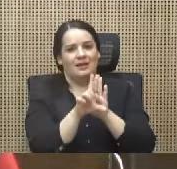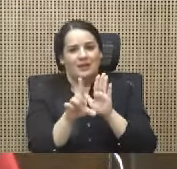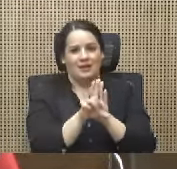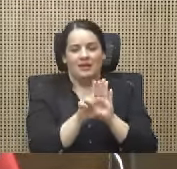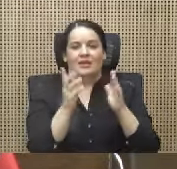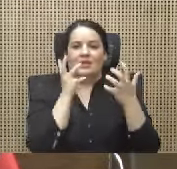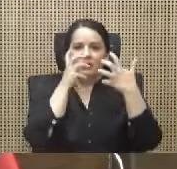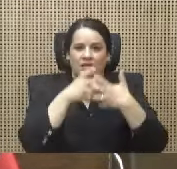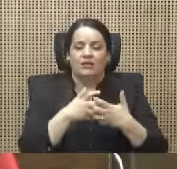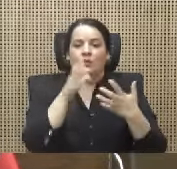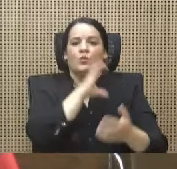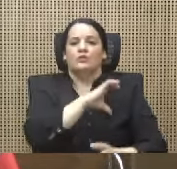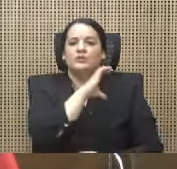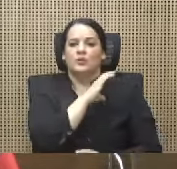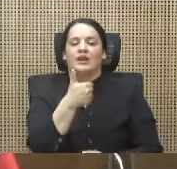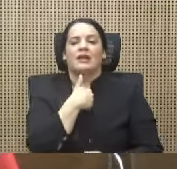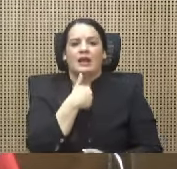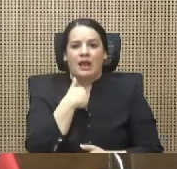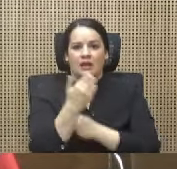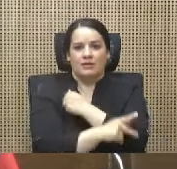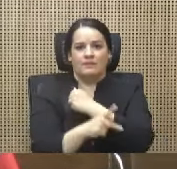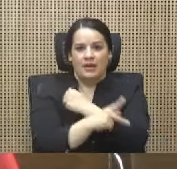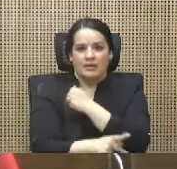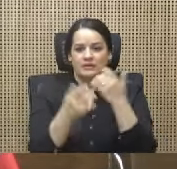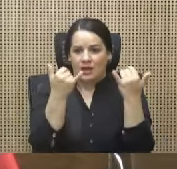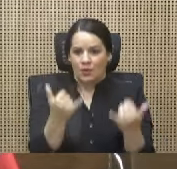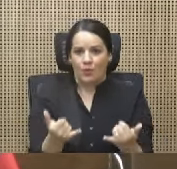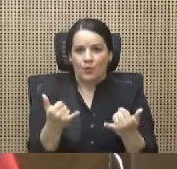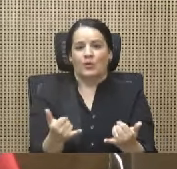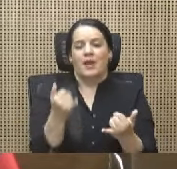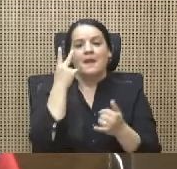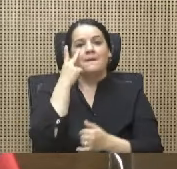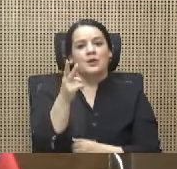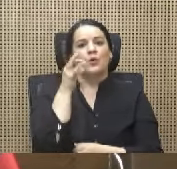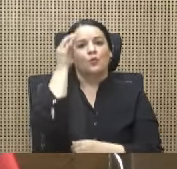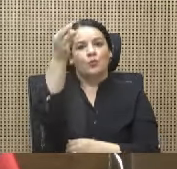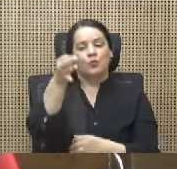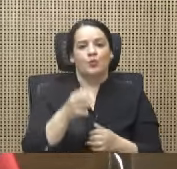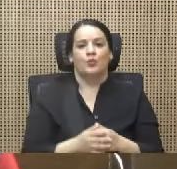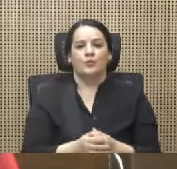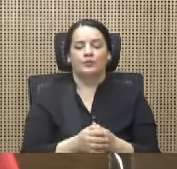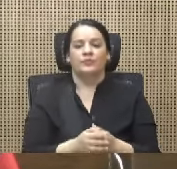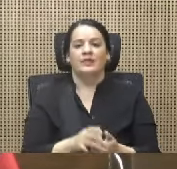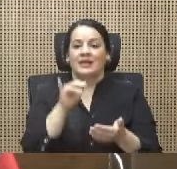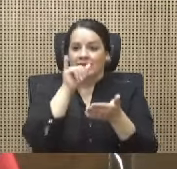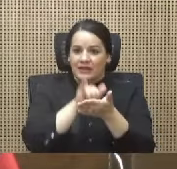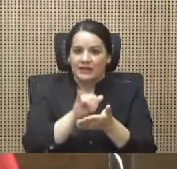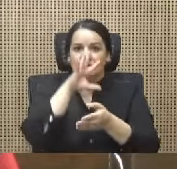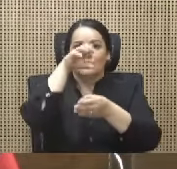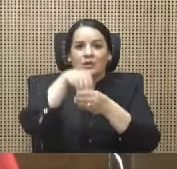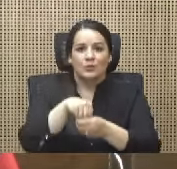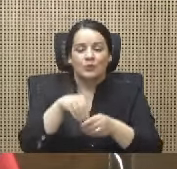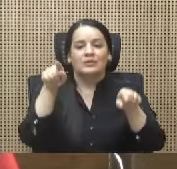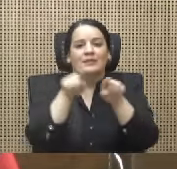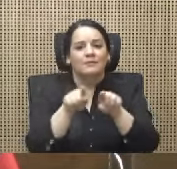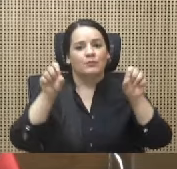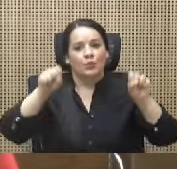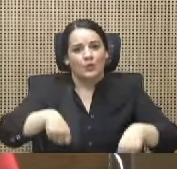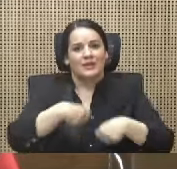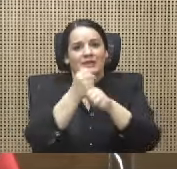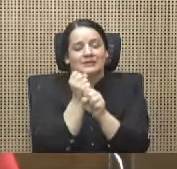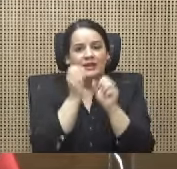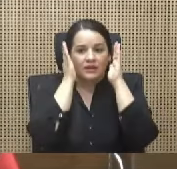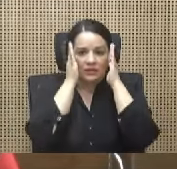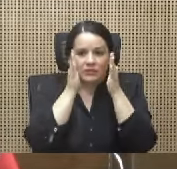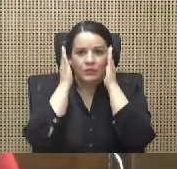adaptada a las condiciones que tiene nuestro país ahorita y viendo hacia el futuro. Y eso incluye poder hacer